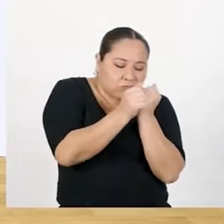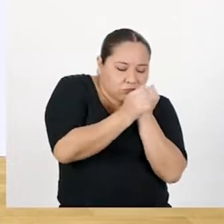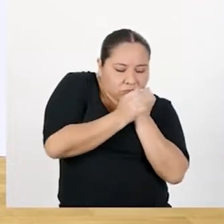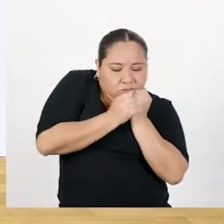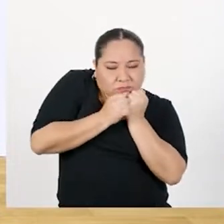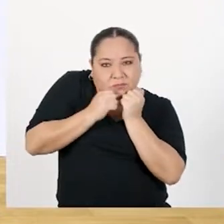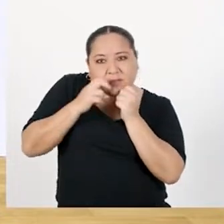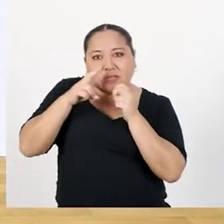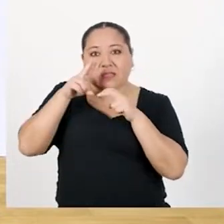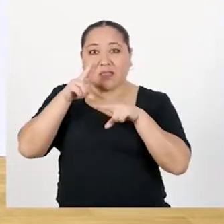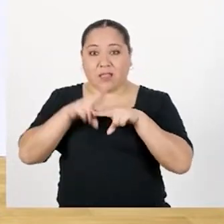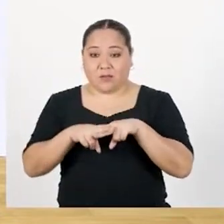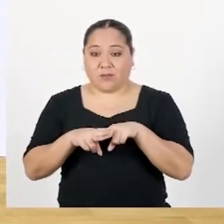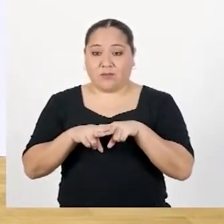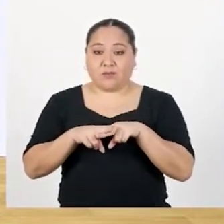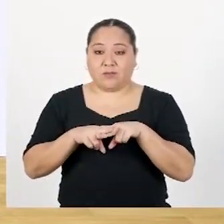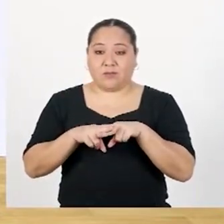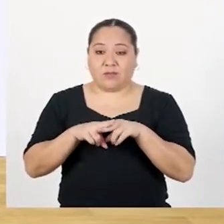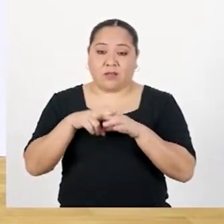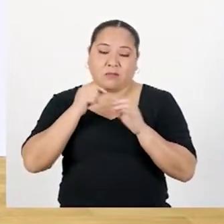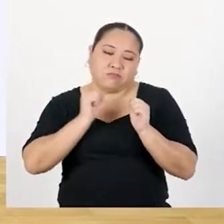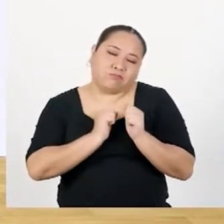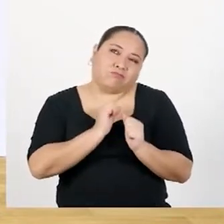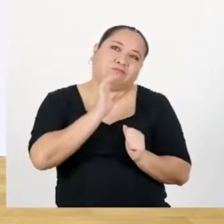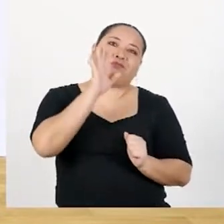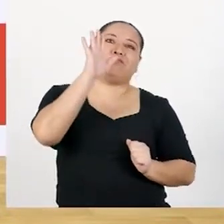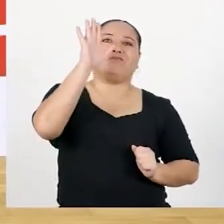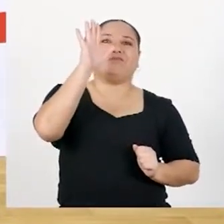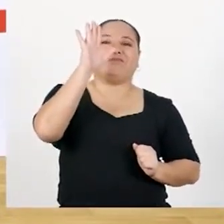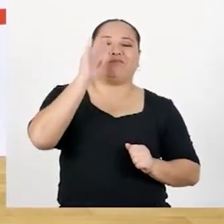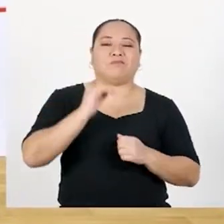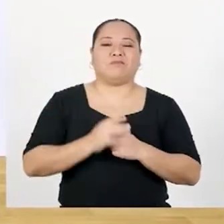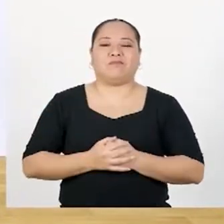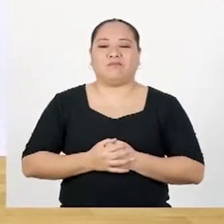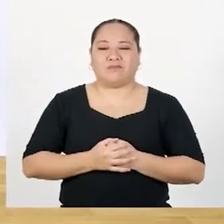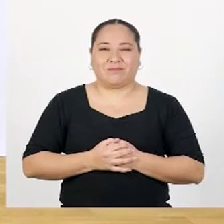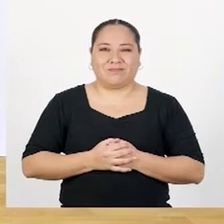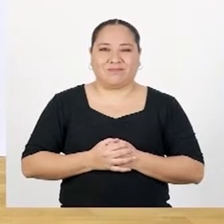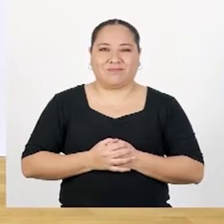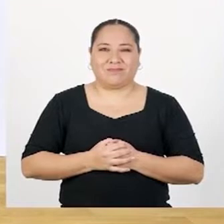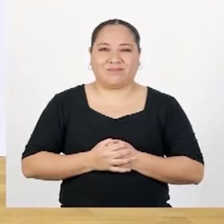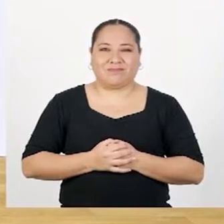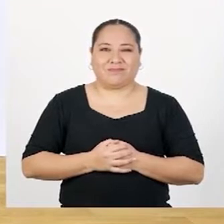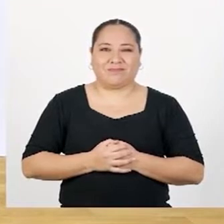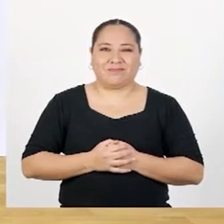Nos sentamos y ahora arriba.